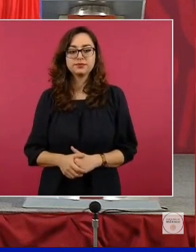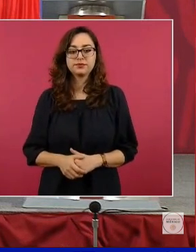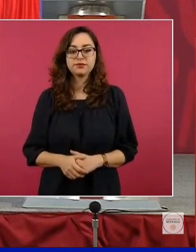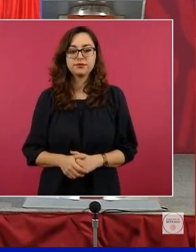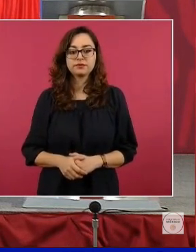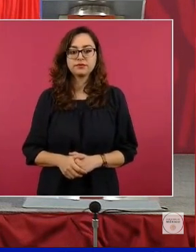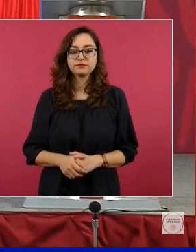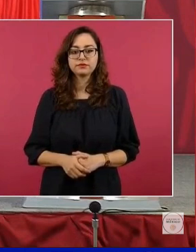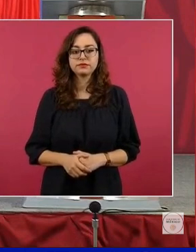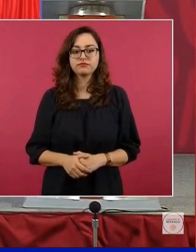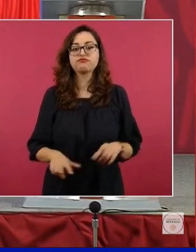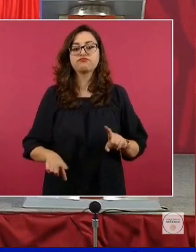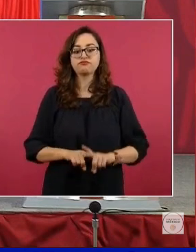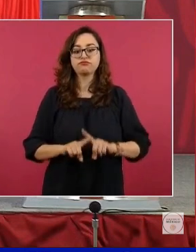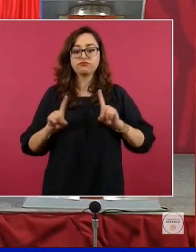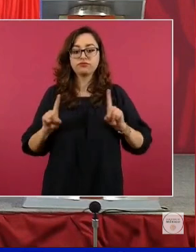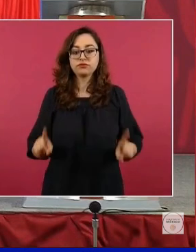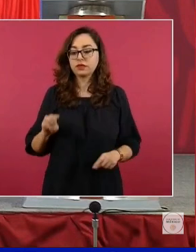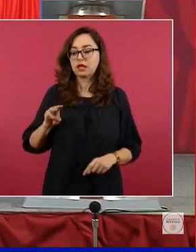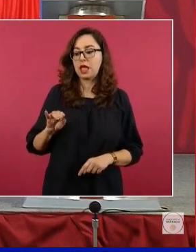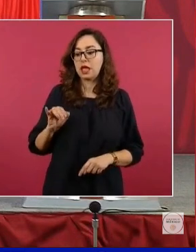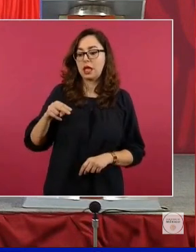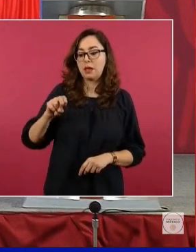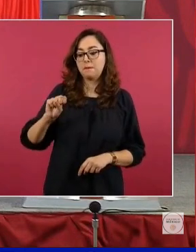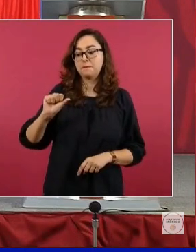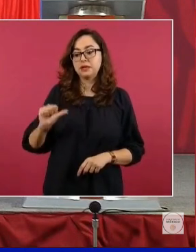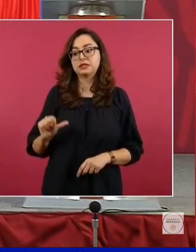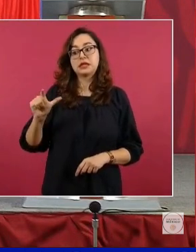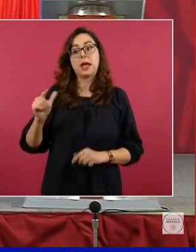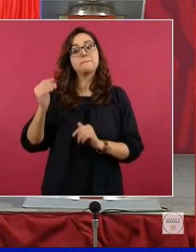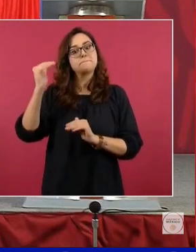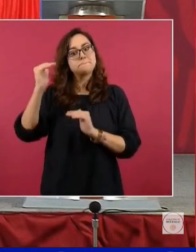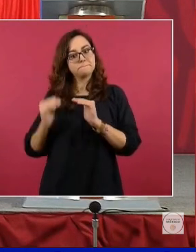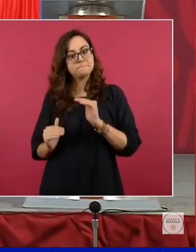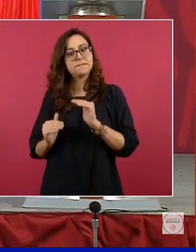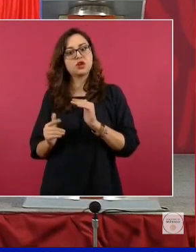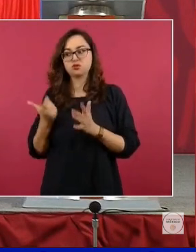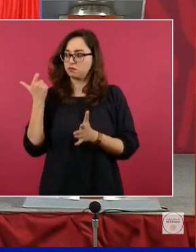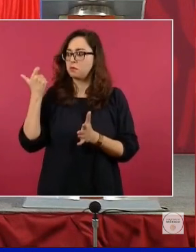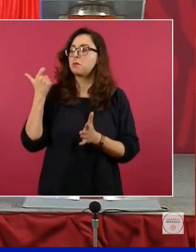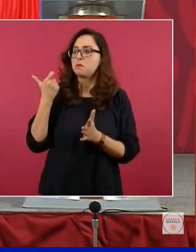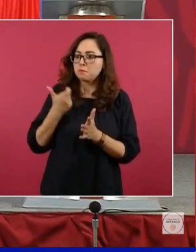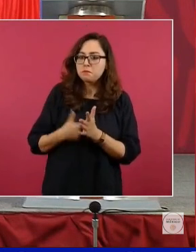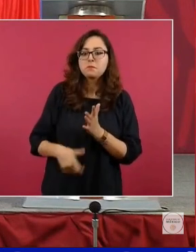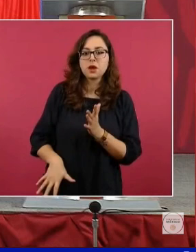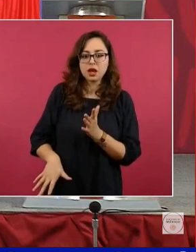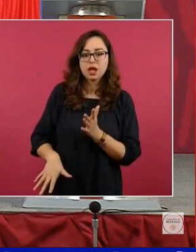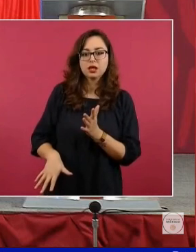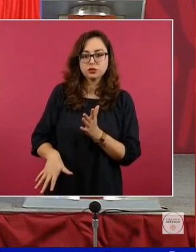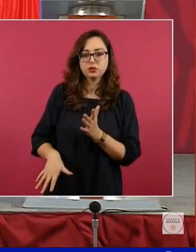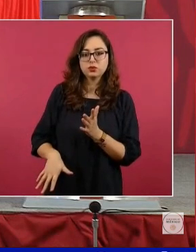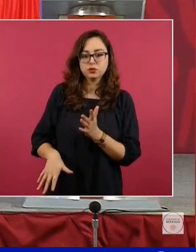No así Minsa, que era la otra empresa que tú